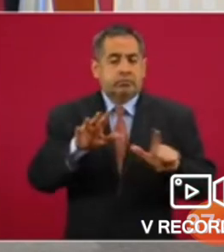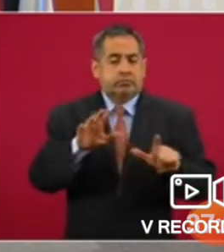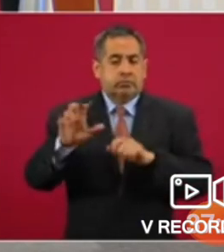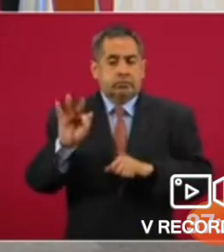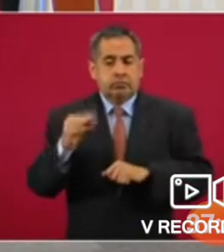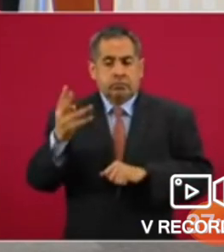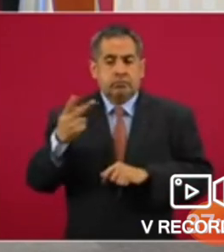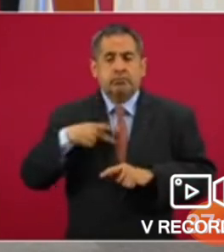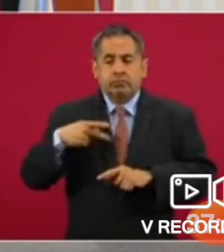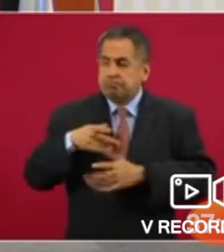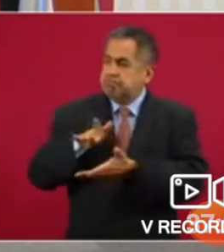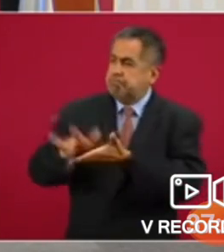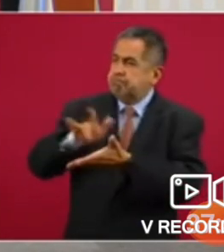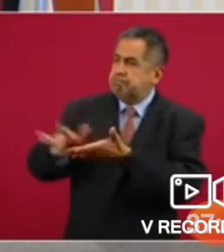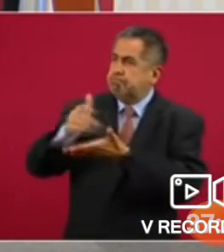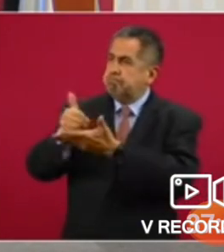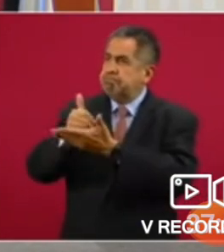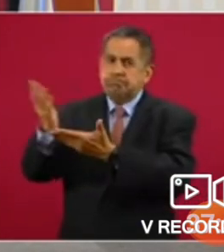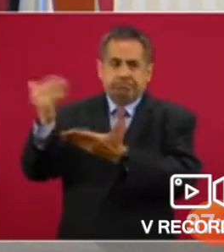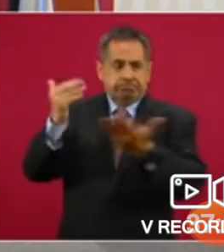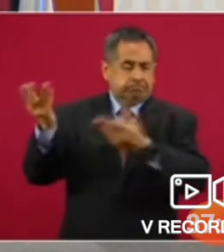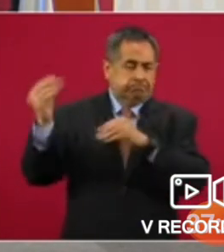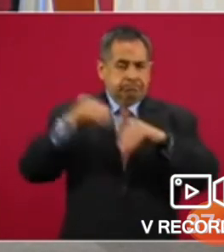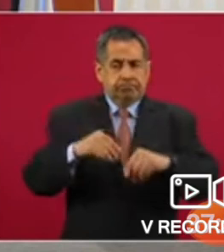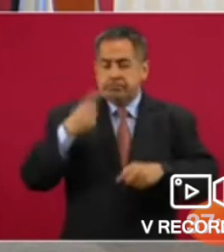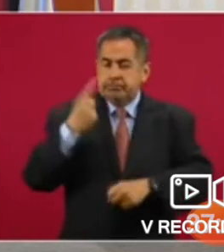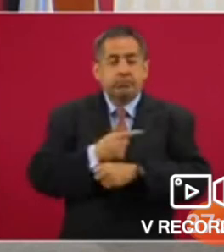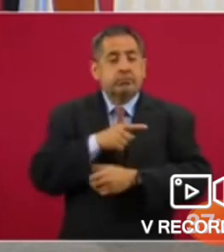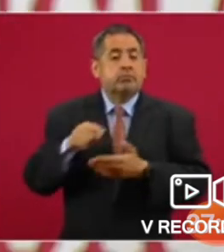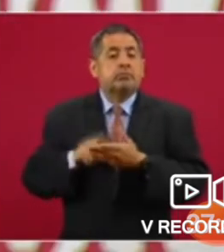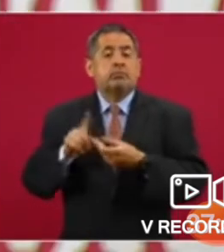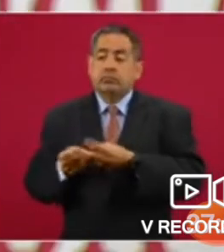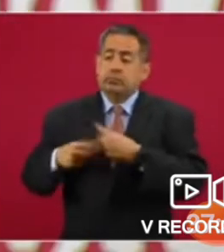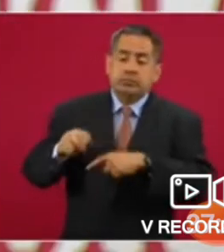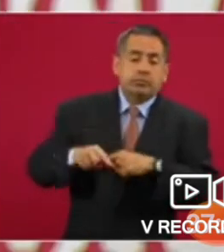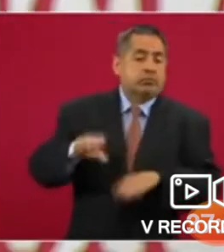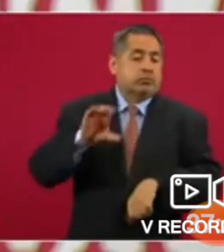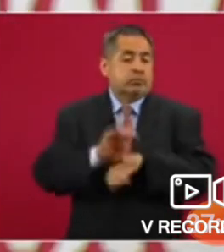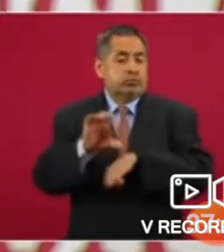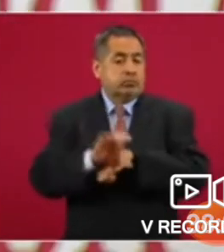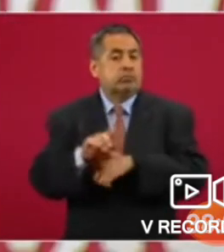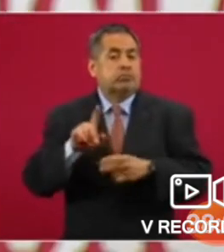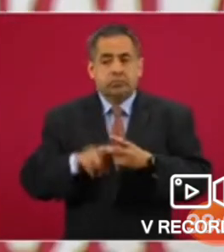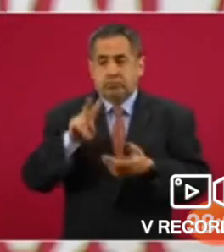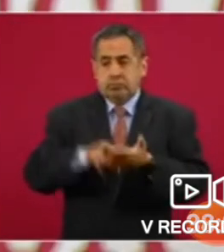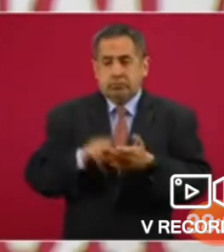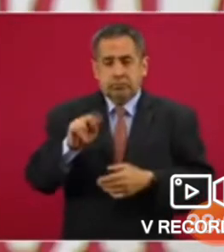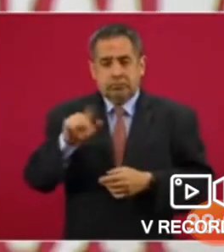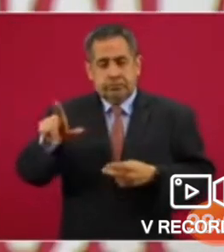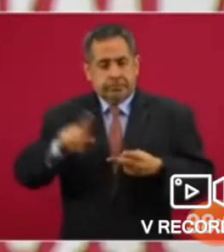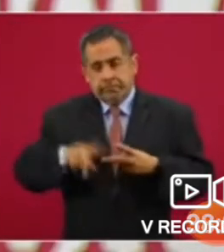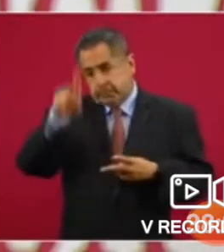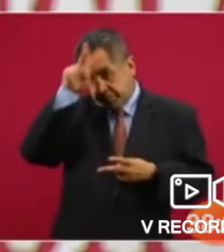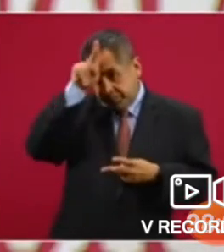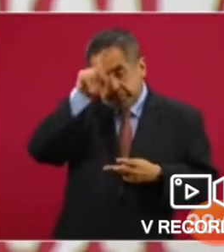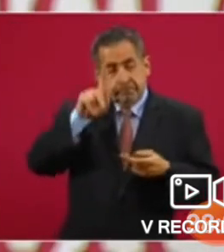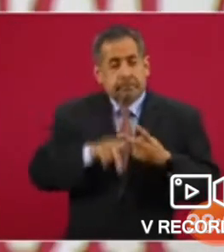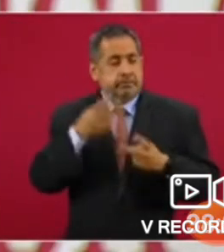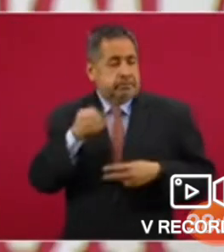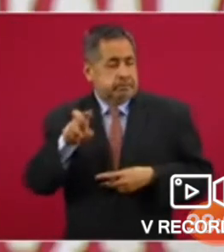17,744. Destaca en primer lugar Colombia con 2,087, Perú